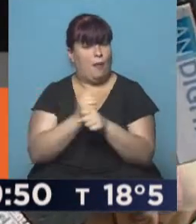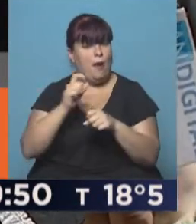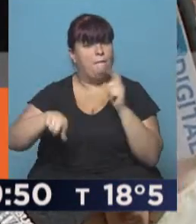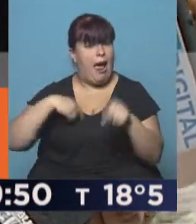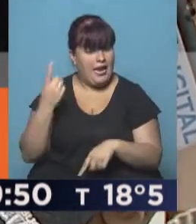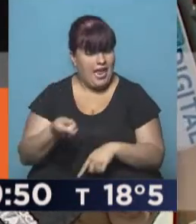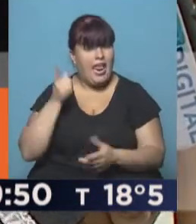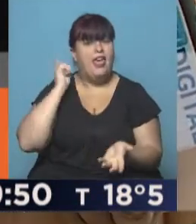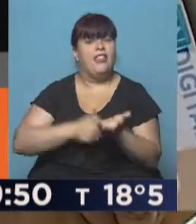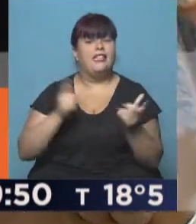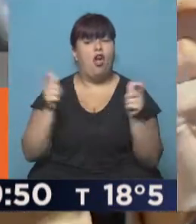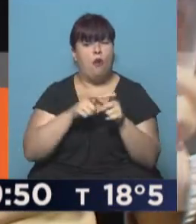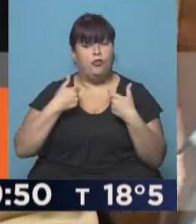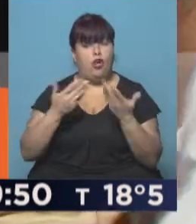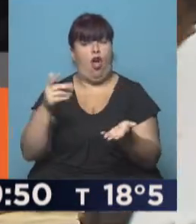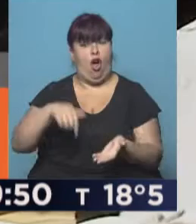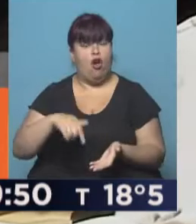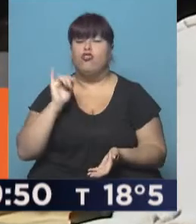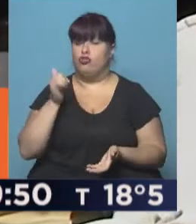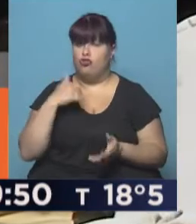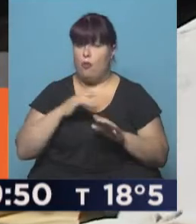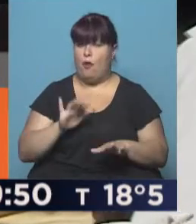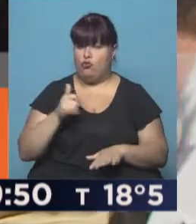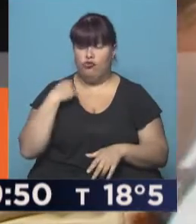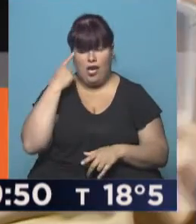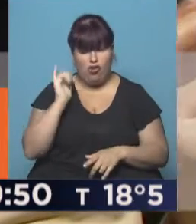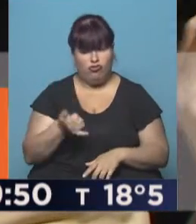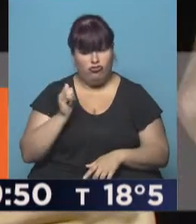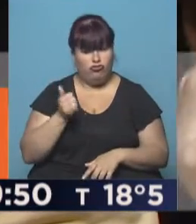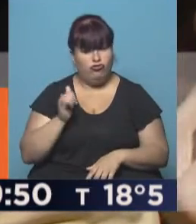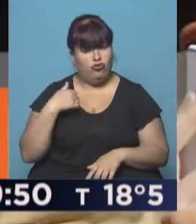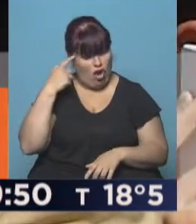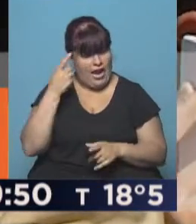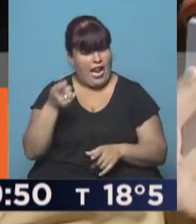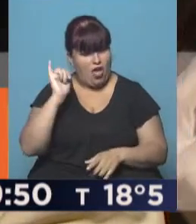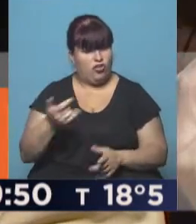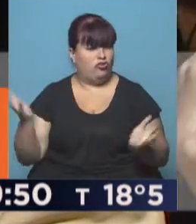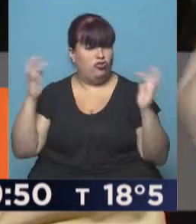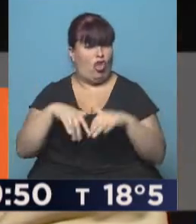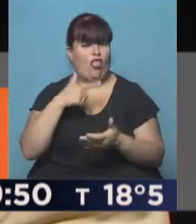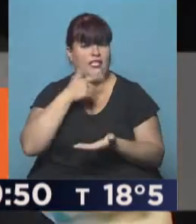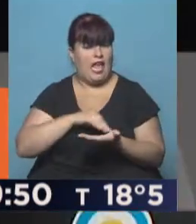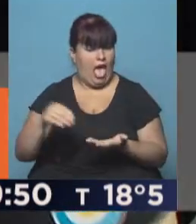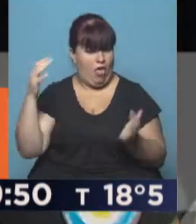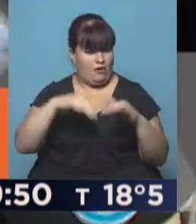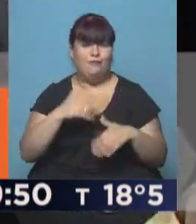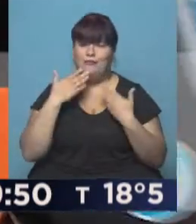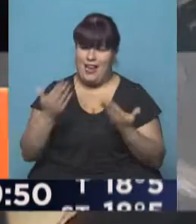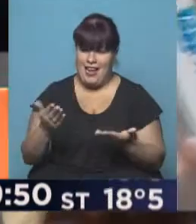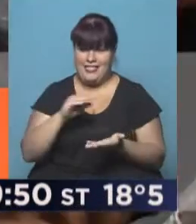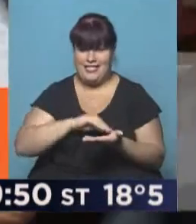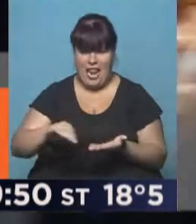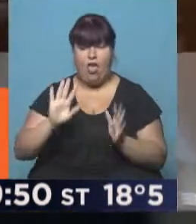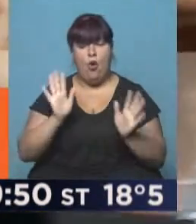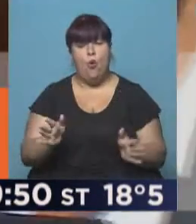para que el dictamen de comisión salga hoy? Sí, sí, lo espero, sí, sí, sí, creo yo que van a venir todos los senadores, ¿no? Muchas gracias,